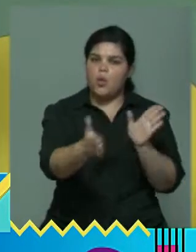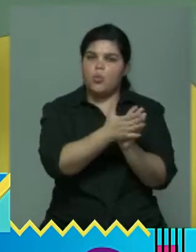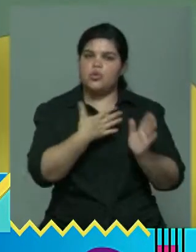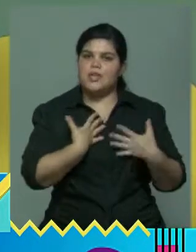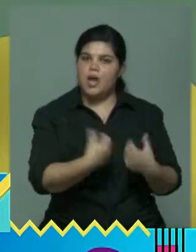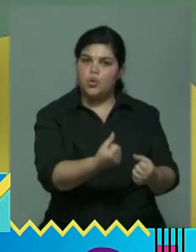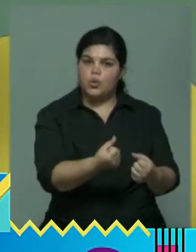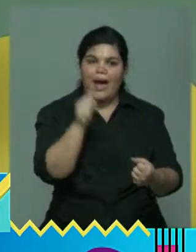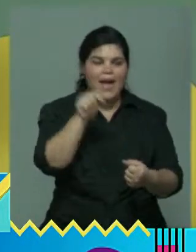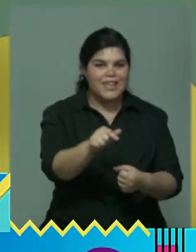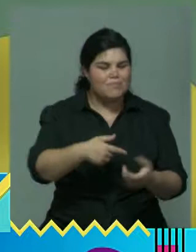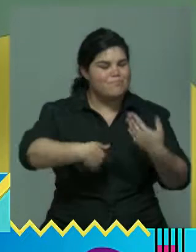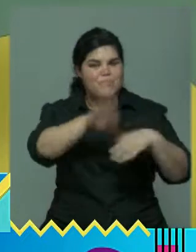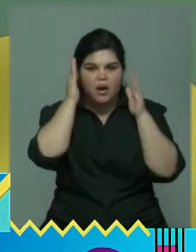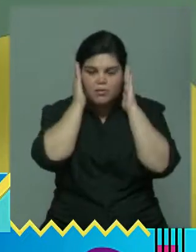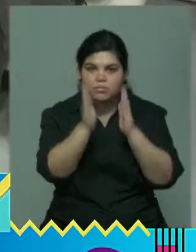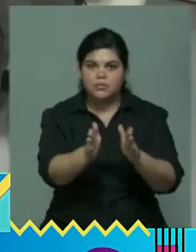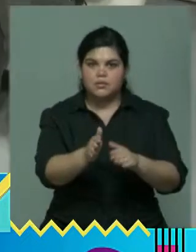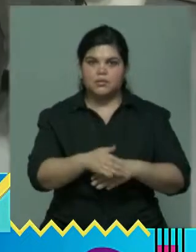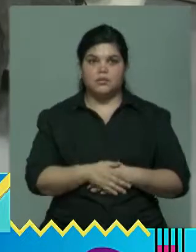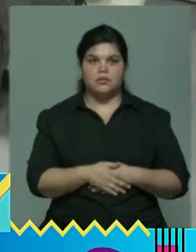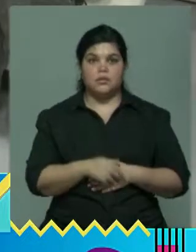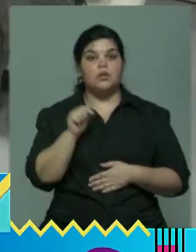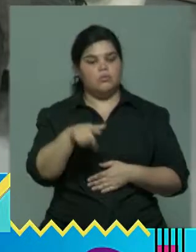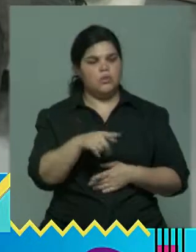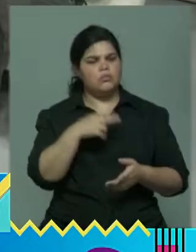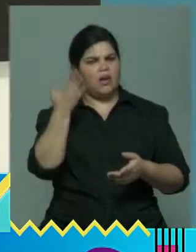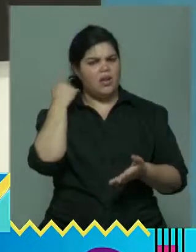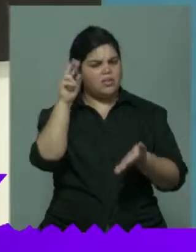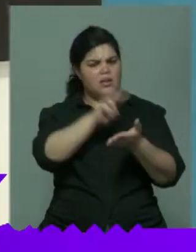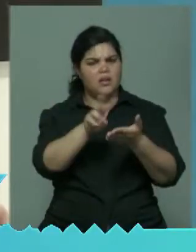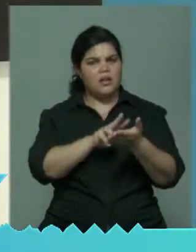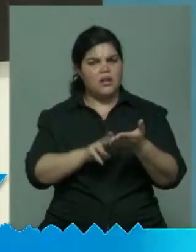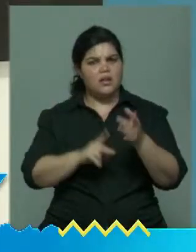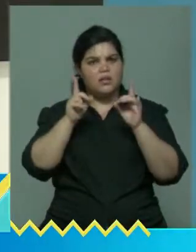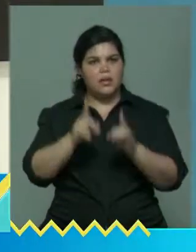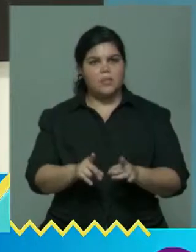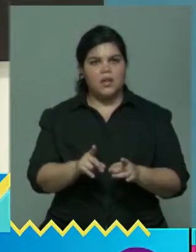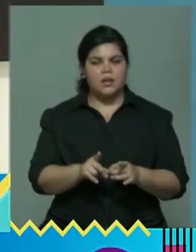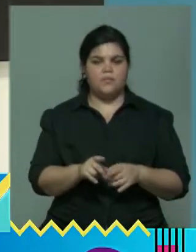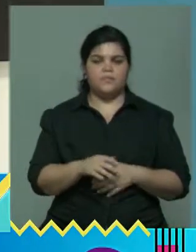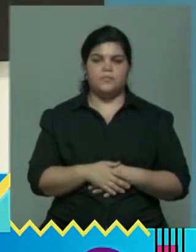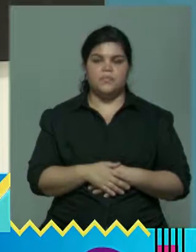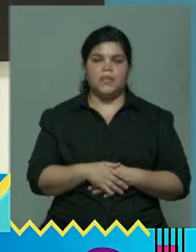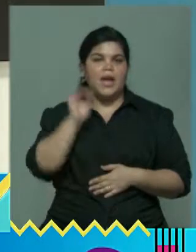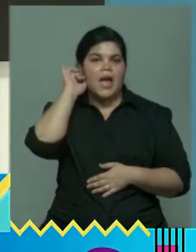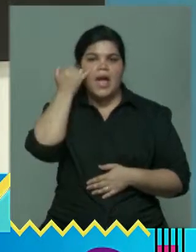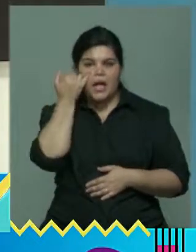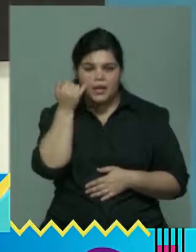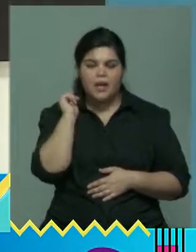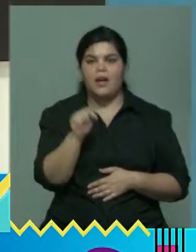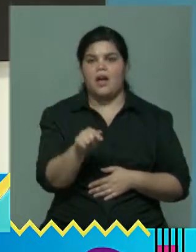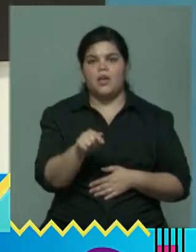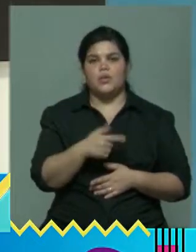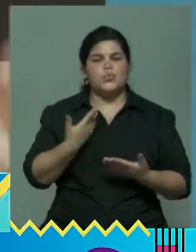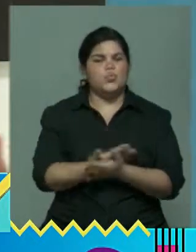que trabajar muchísimo. Bueno, leía que es una de las áreas donde quizás los homosexuales es donde más se sufre a veces,